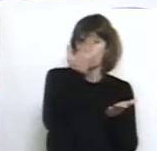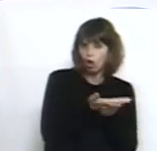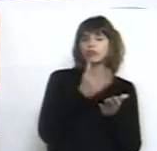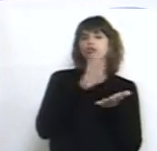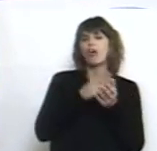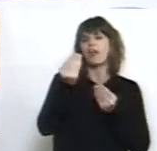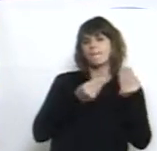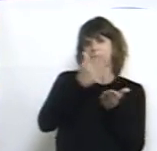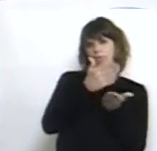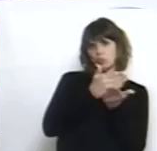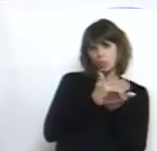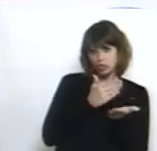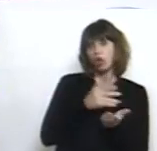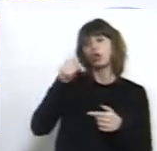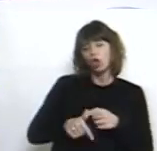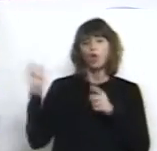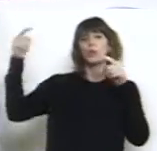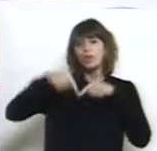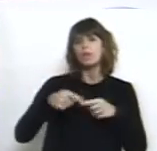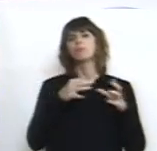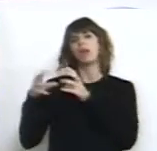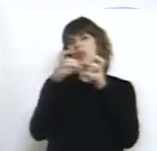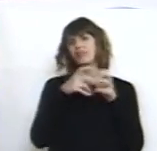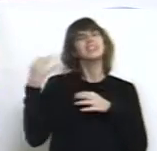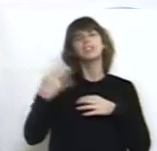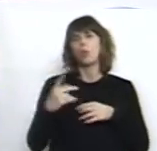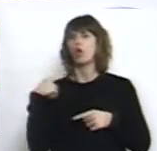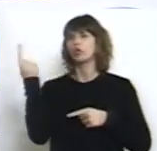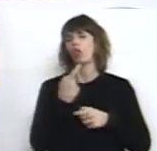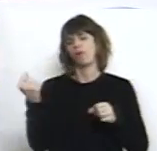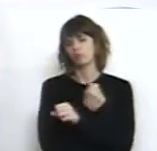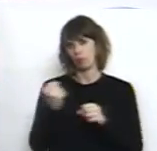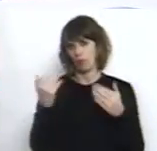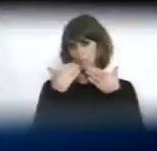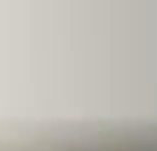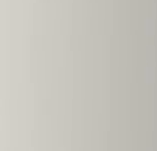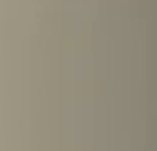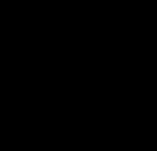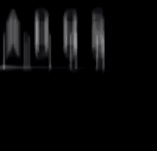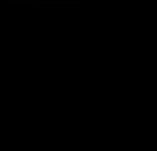tratado en este recinto y seguro que va a ser aprobado por todos. Muchas gracias.